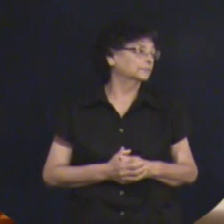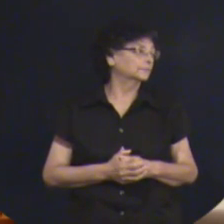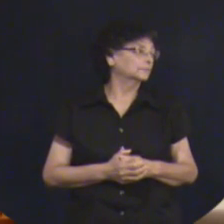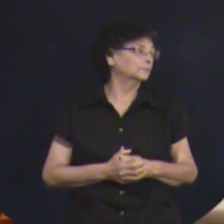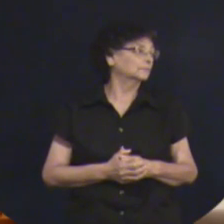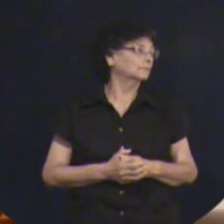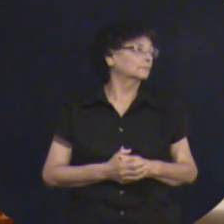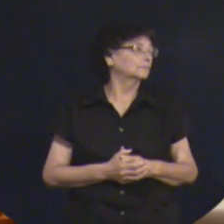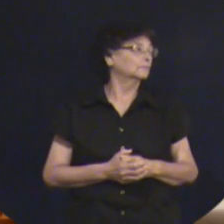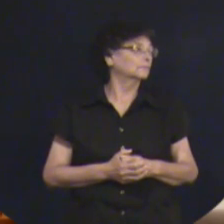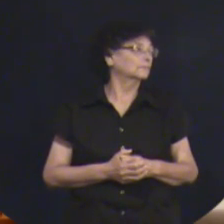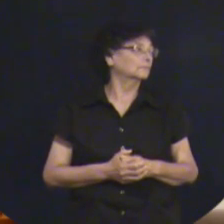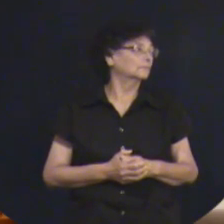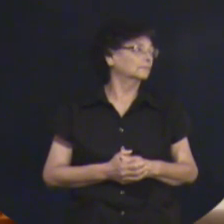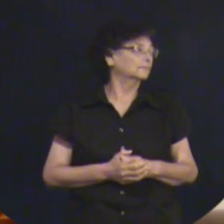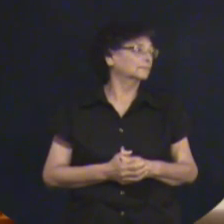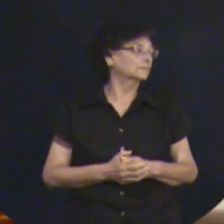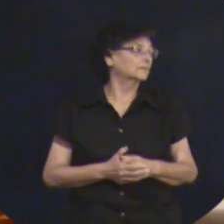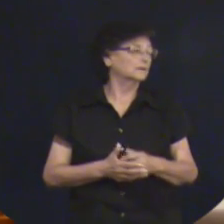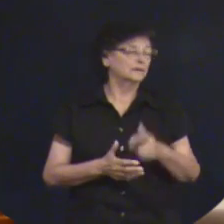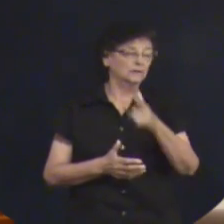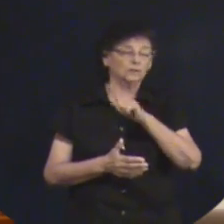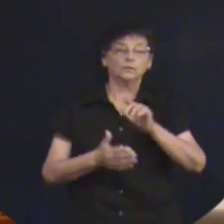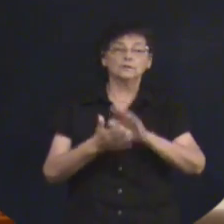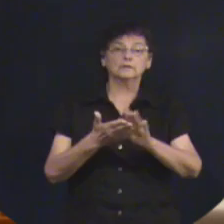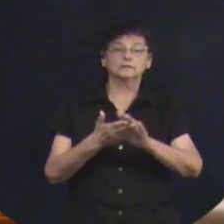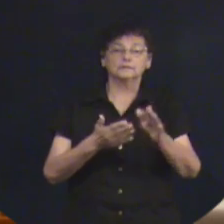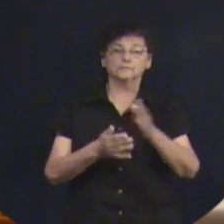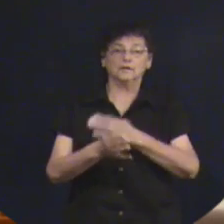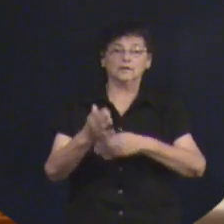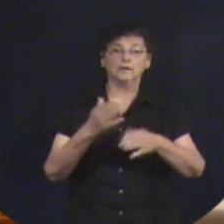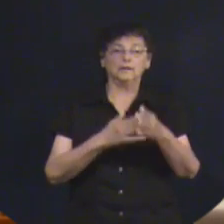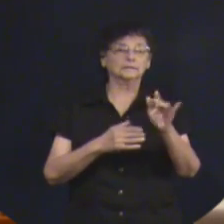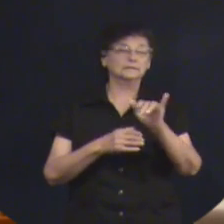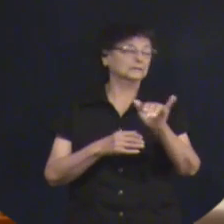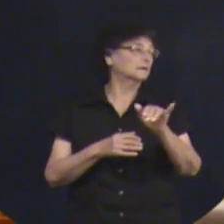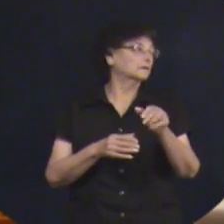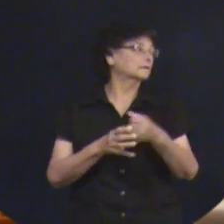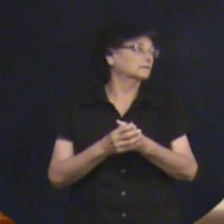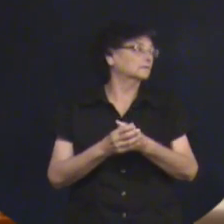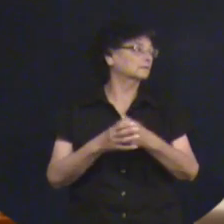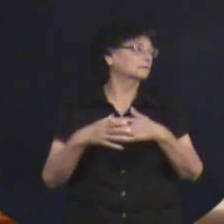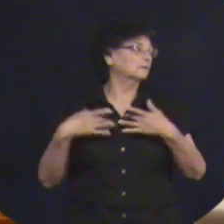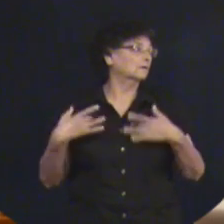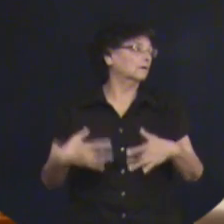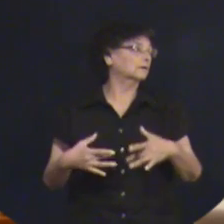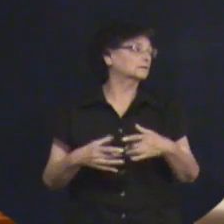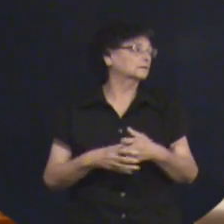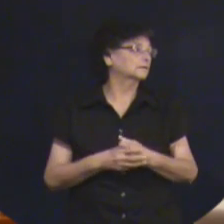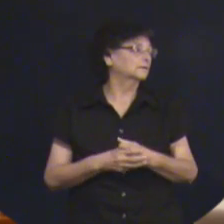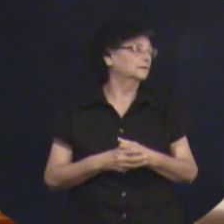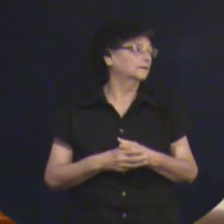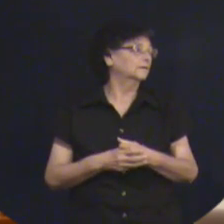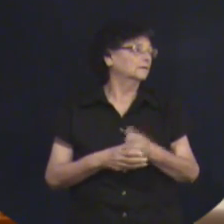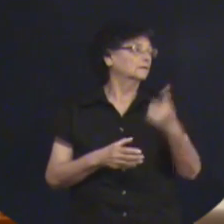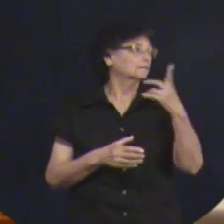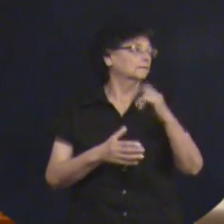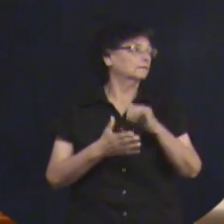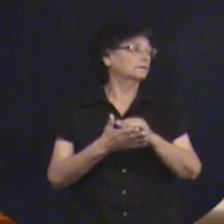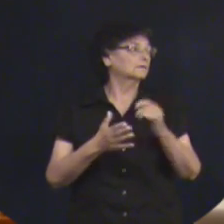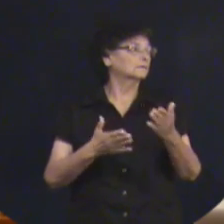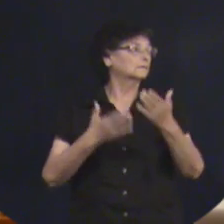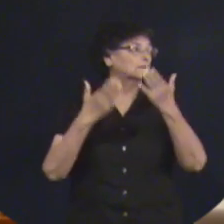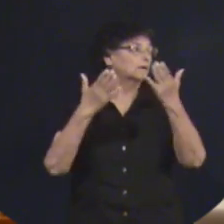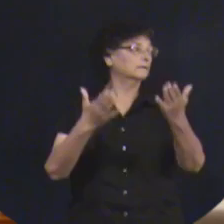El Señor purifique mis manos, también y el corazón, para que pueda